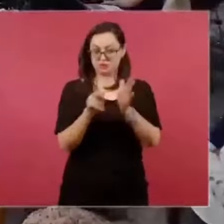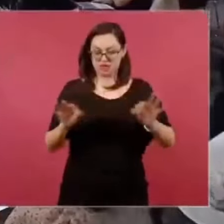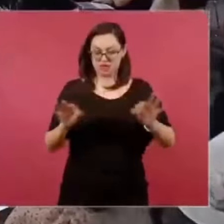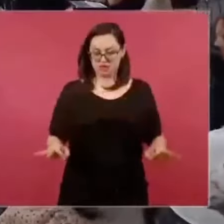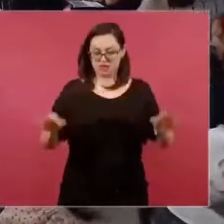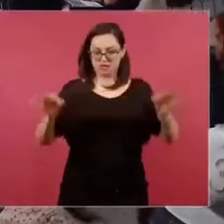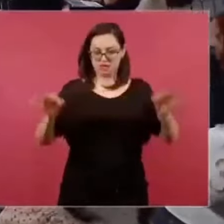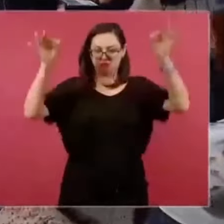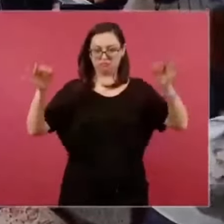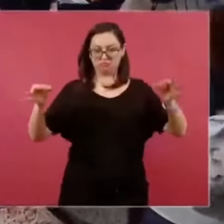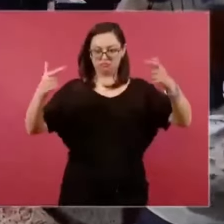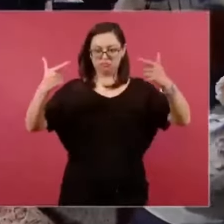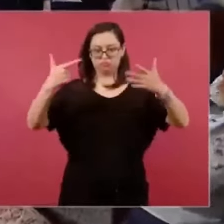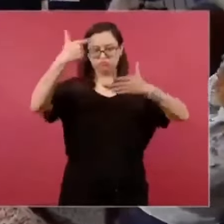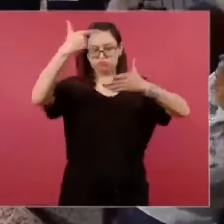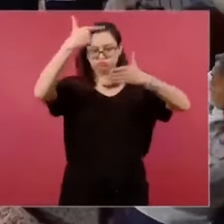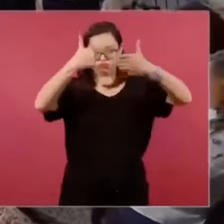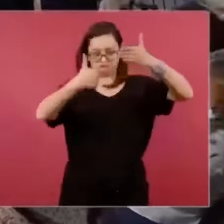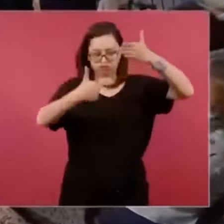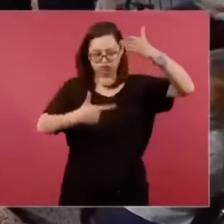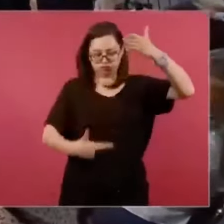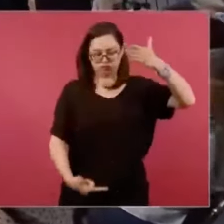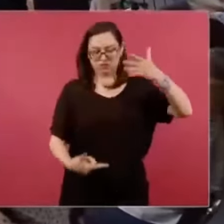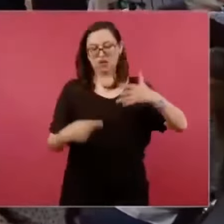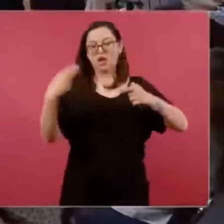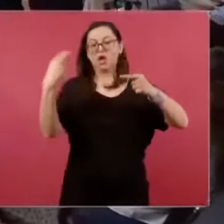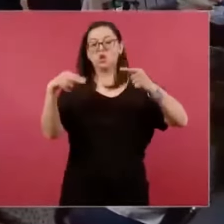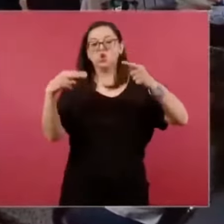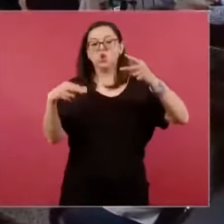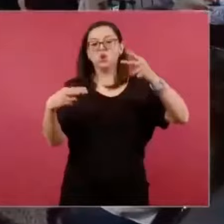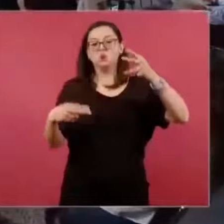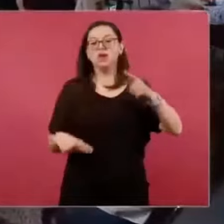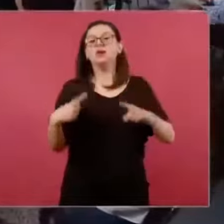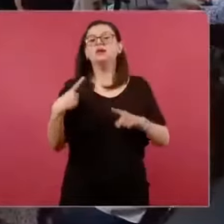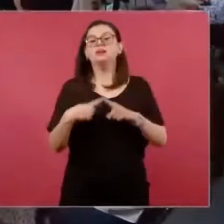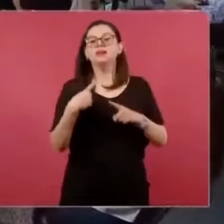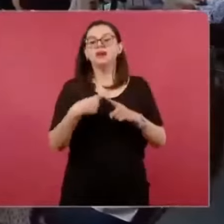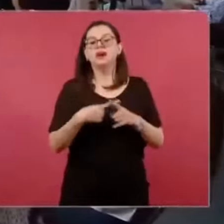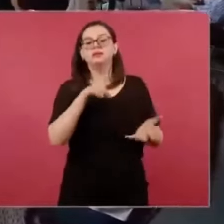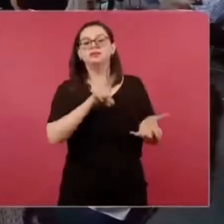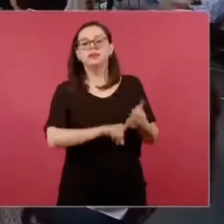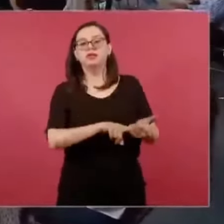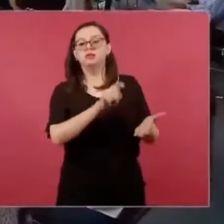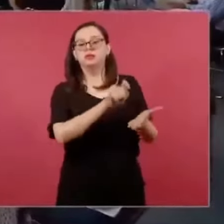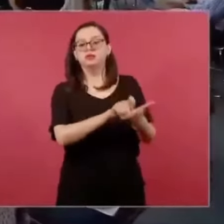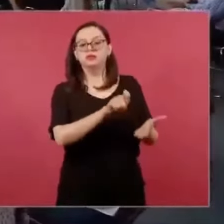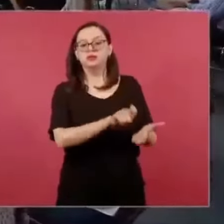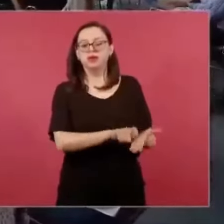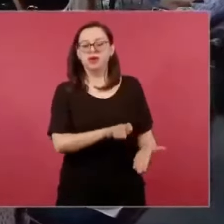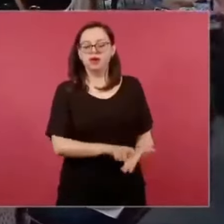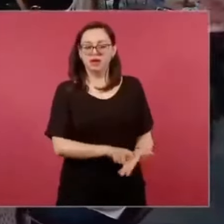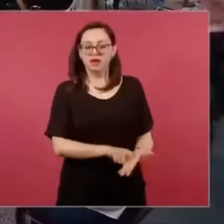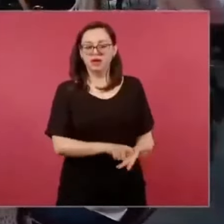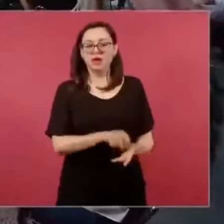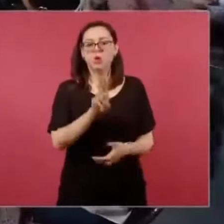Nuestros escritores. A ver si encuentran la plana. Los escritores del Universal.